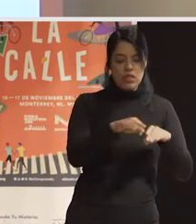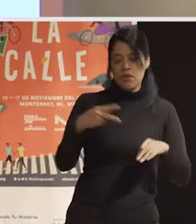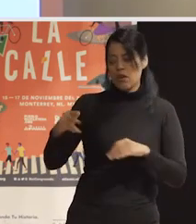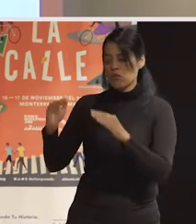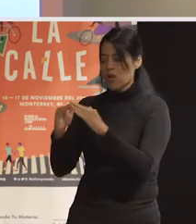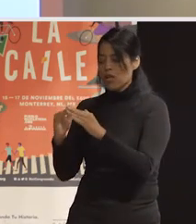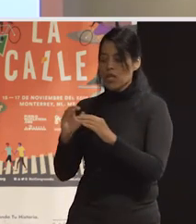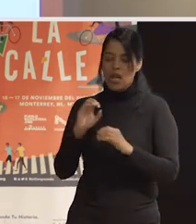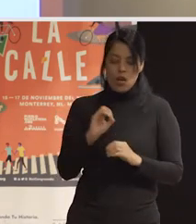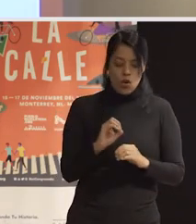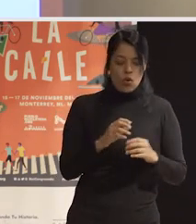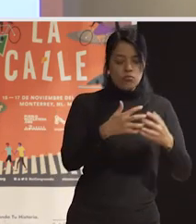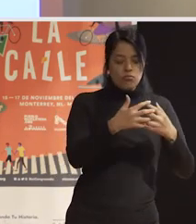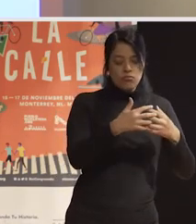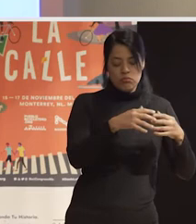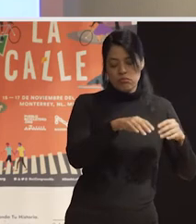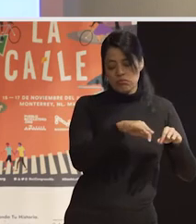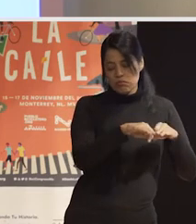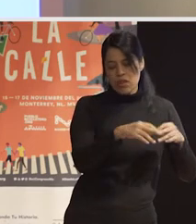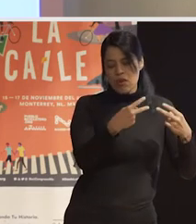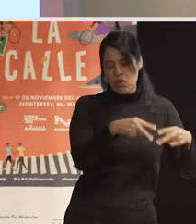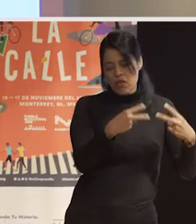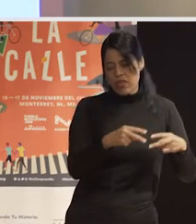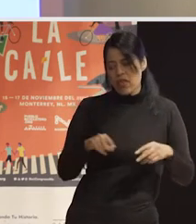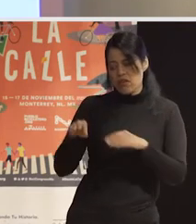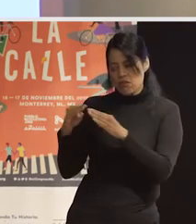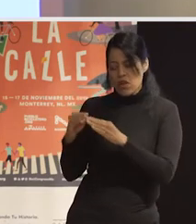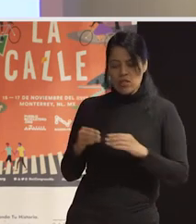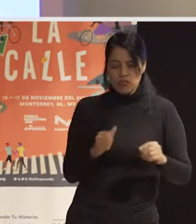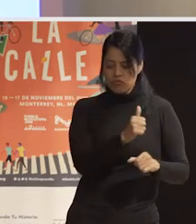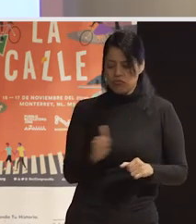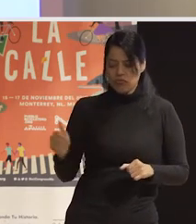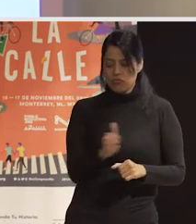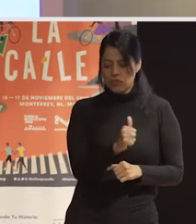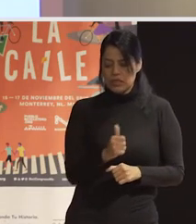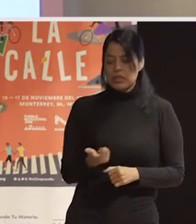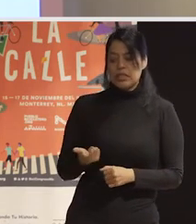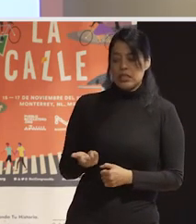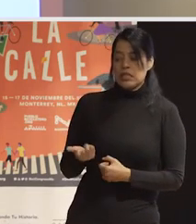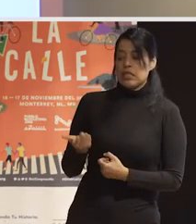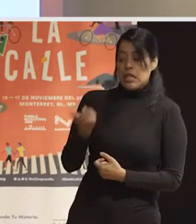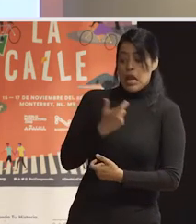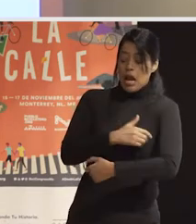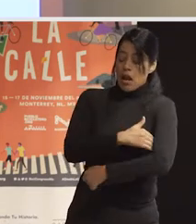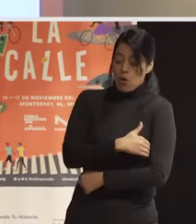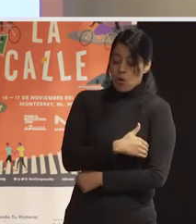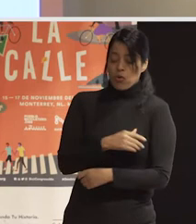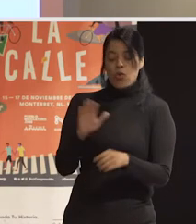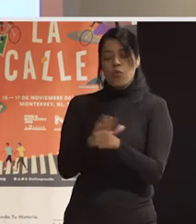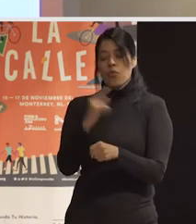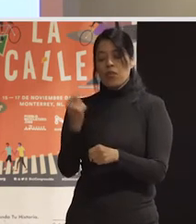creo que es este por el ahorro porque es carísimo el transporte público entonces